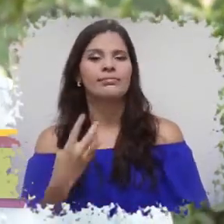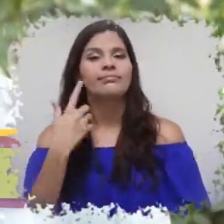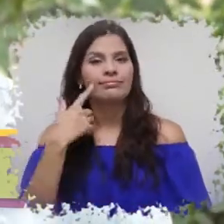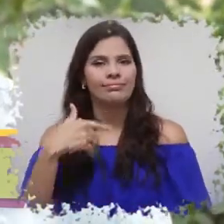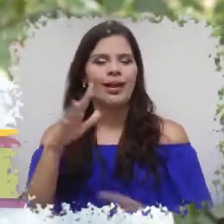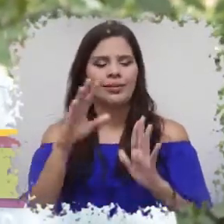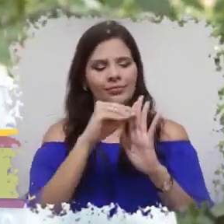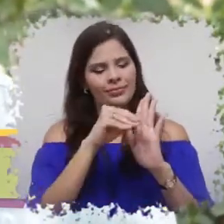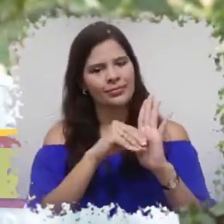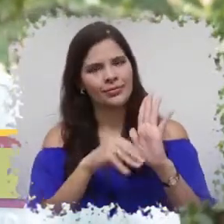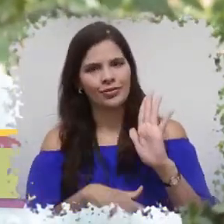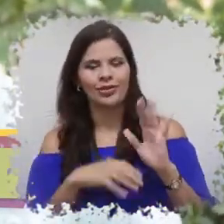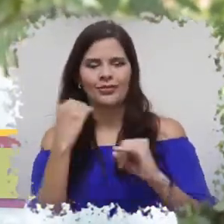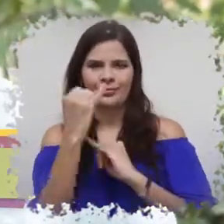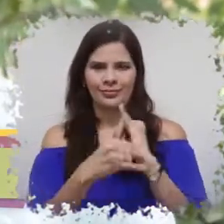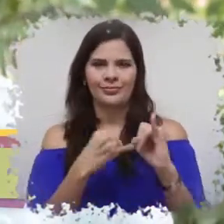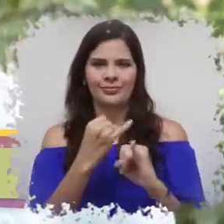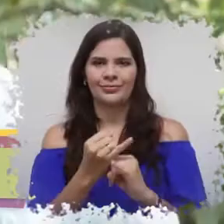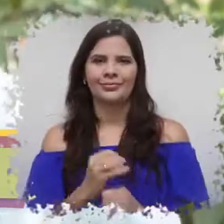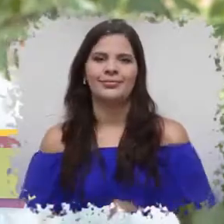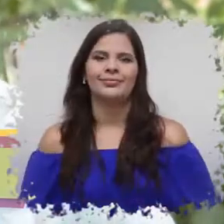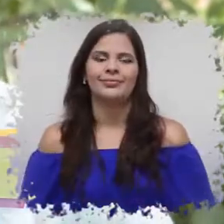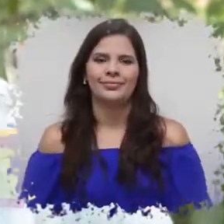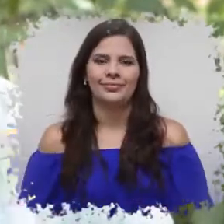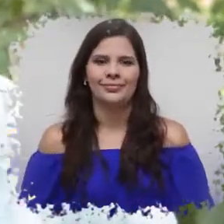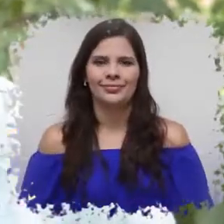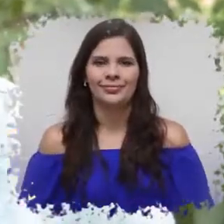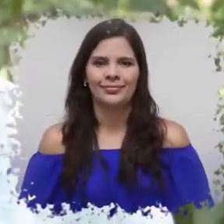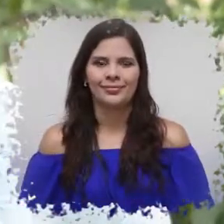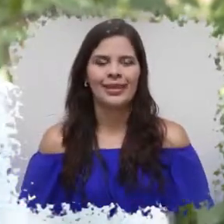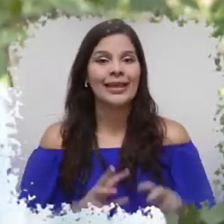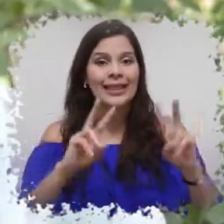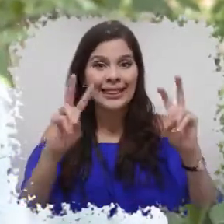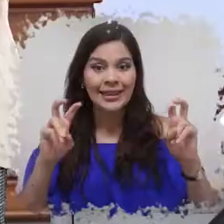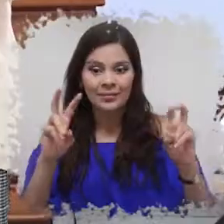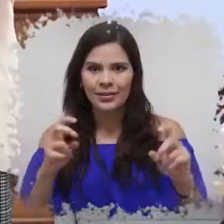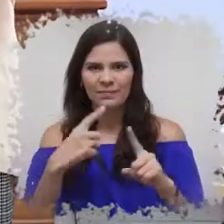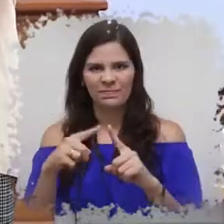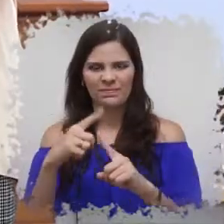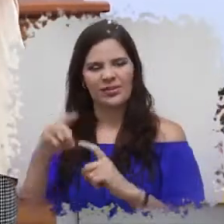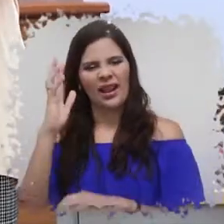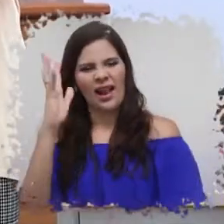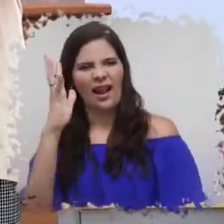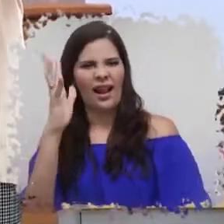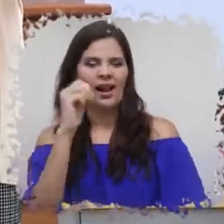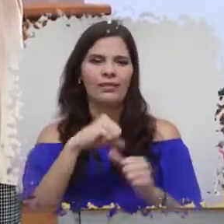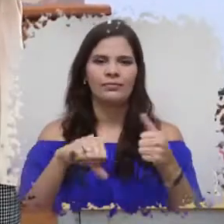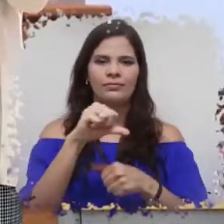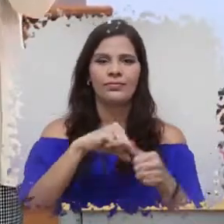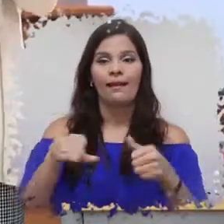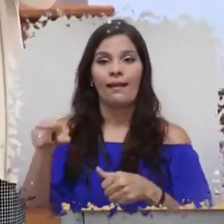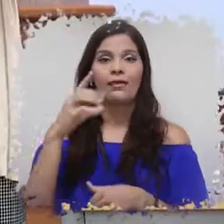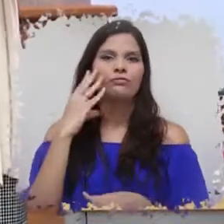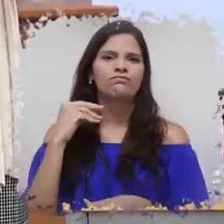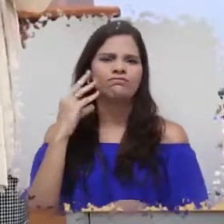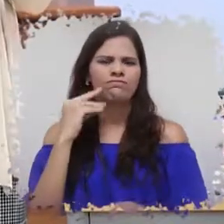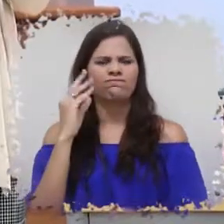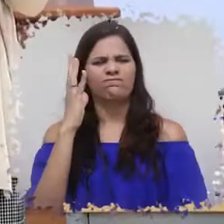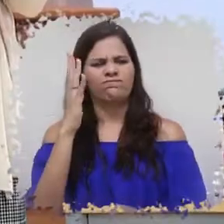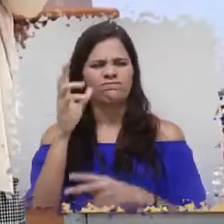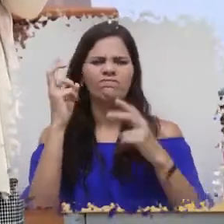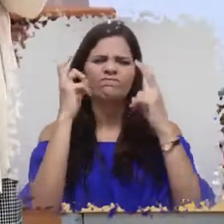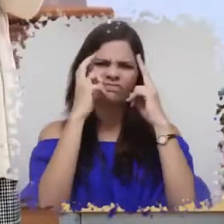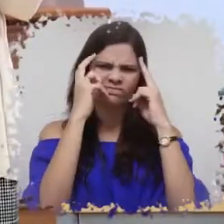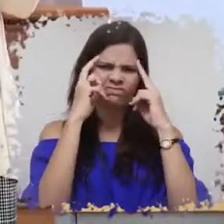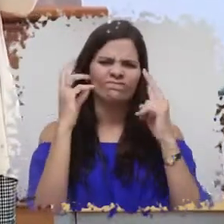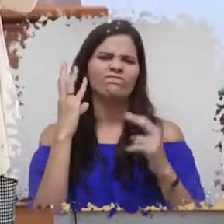en competencia, que es lo que actualmente domina el currículo a nivel internacional. Las temáticas estuvieron dirigidas por expertos que desde